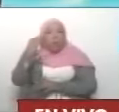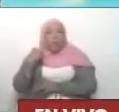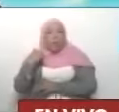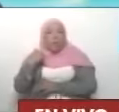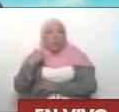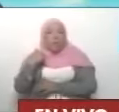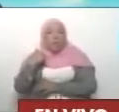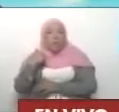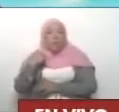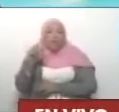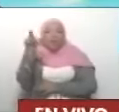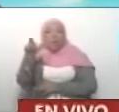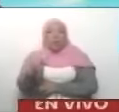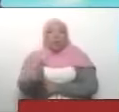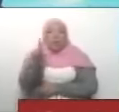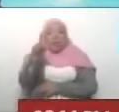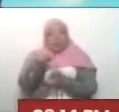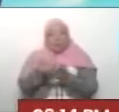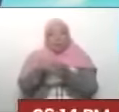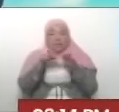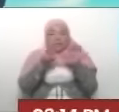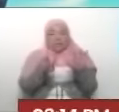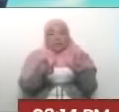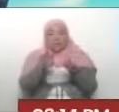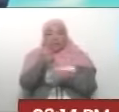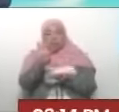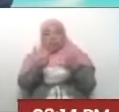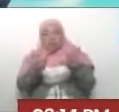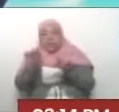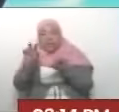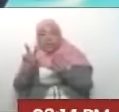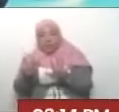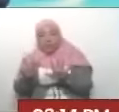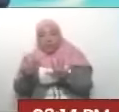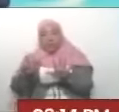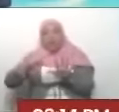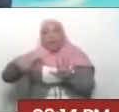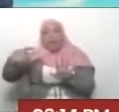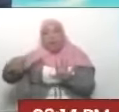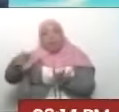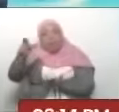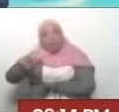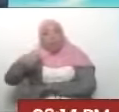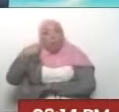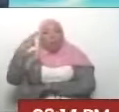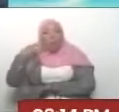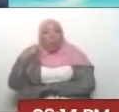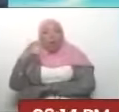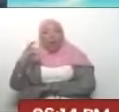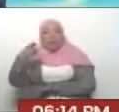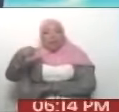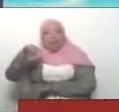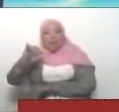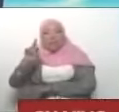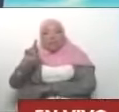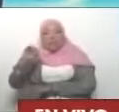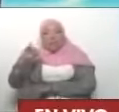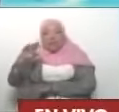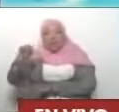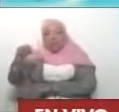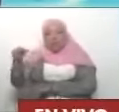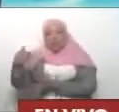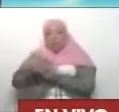hasta 1797, que es posterior a José Leonardo Chirino, que tiene que ver con las revueltas en Maracaibo,